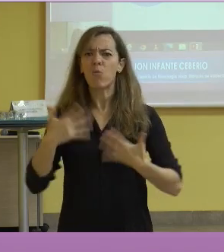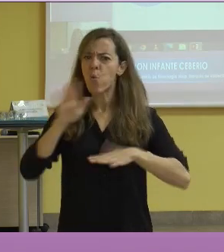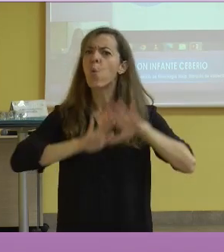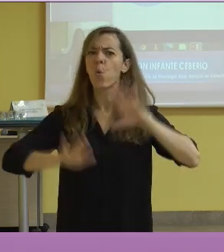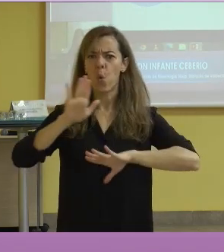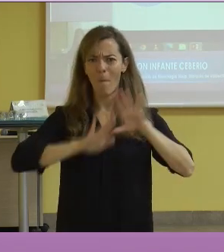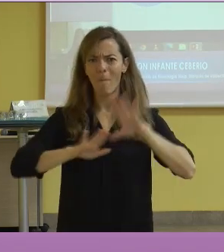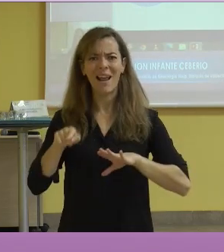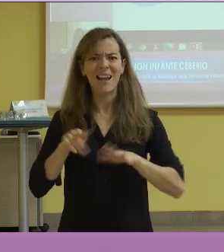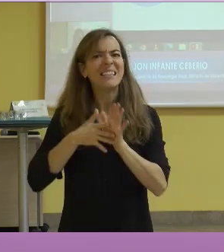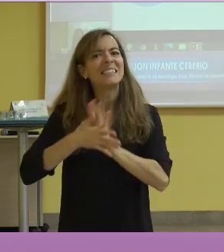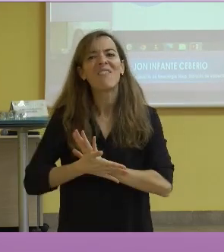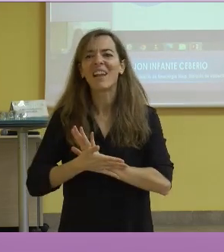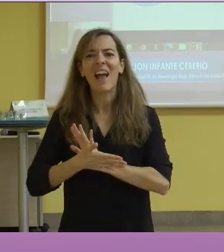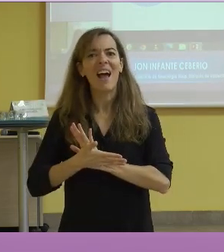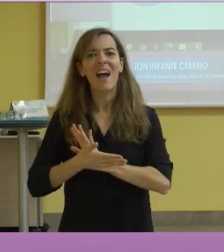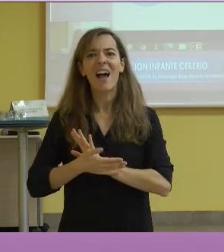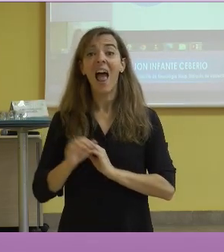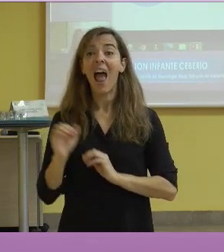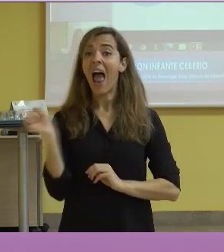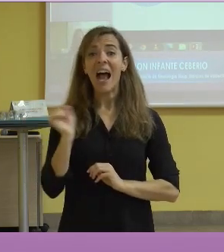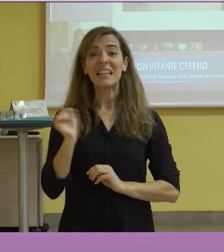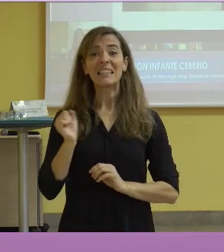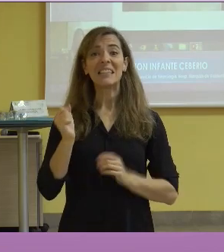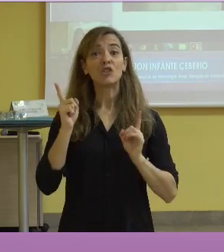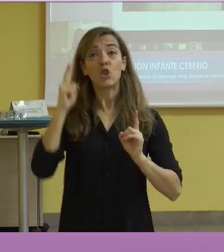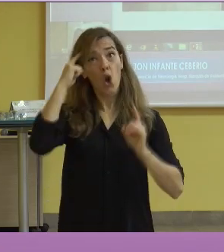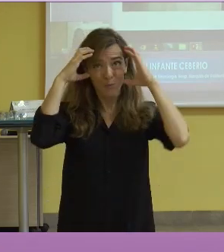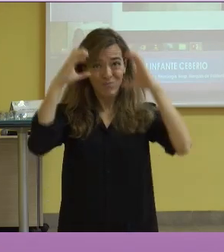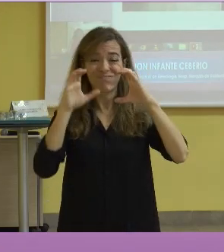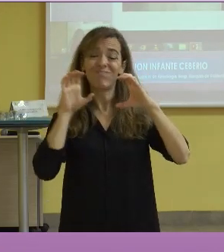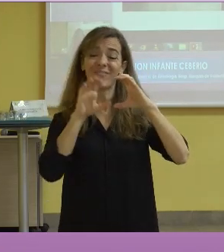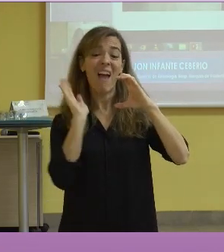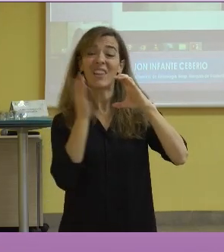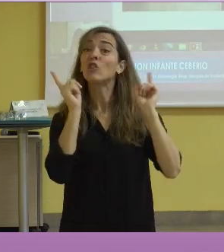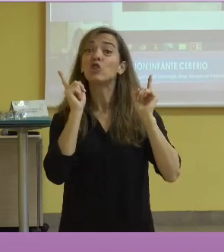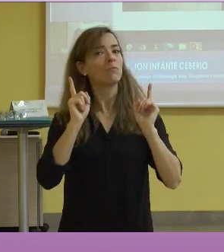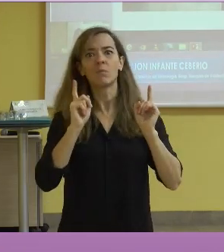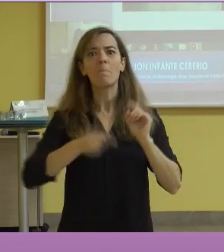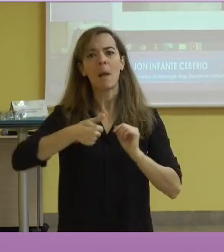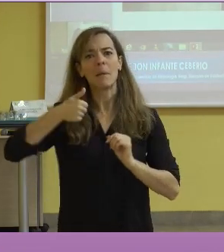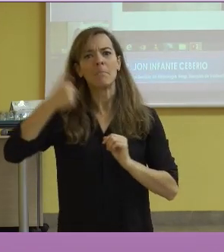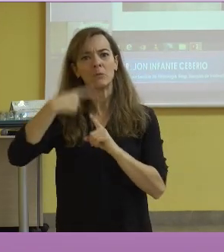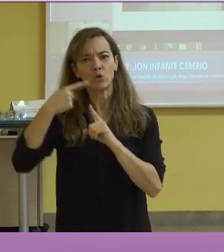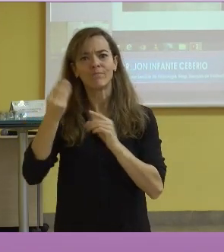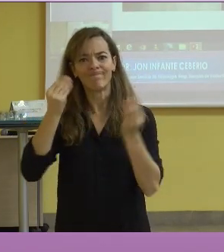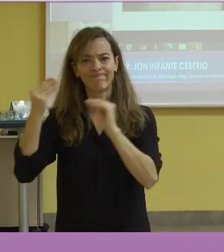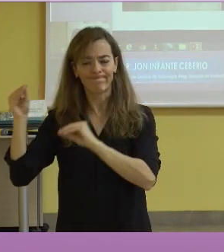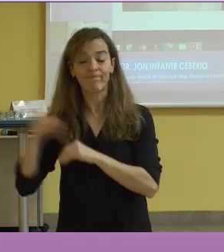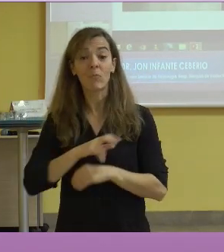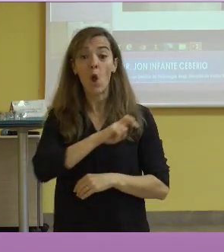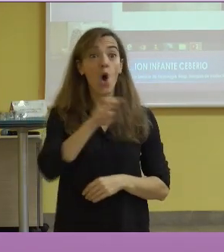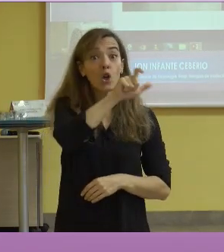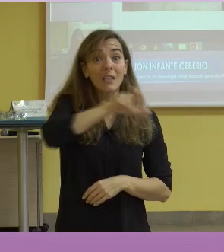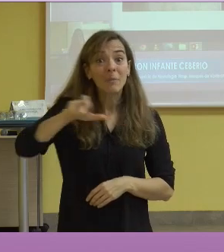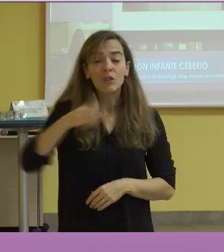no solo tienen la ataxia por afectación del cerebelo. Por ejemplo, algunos pacientes tienen la afectación de